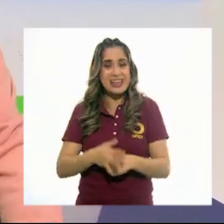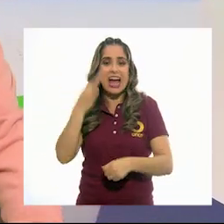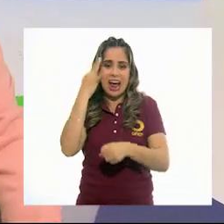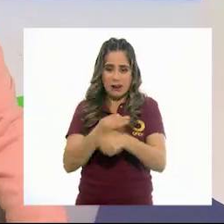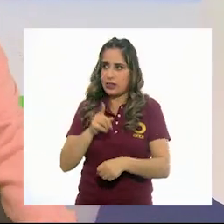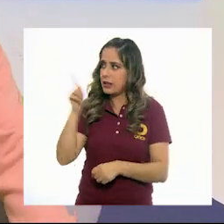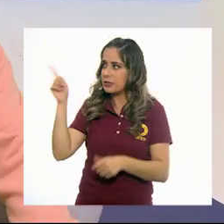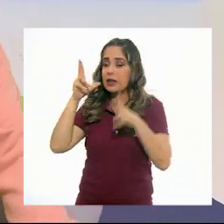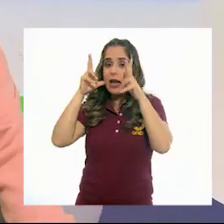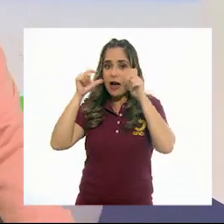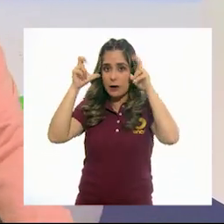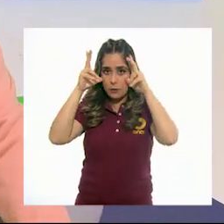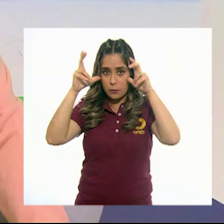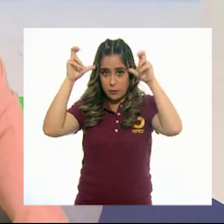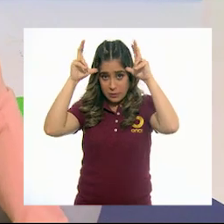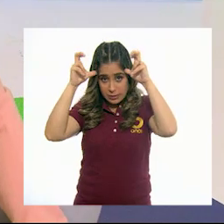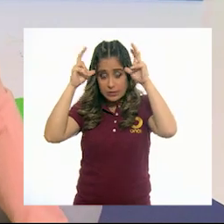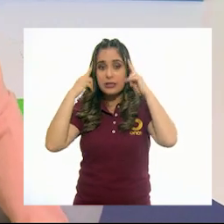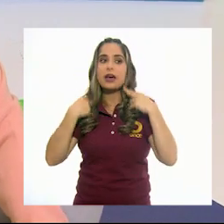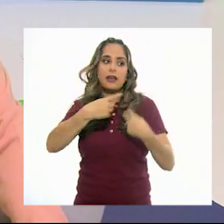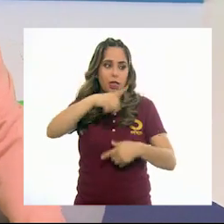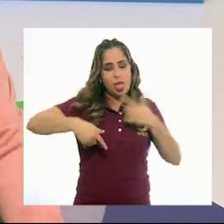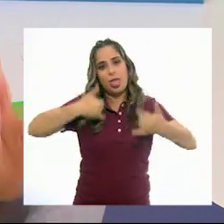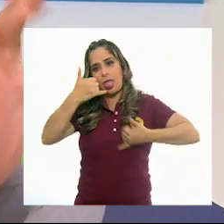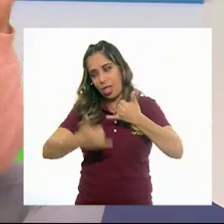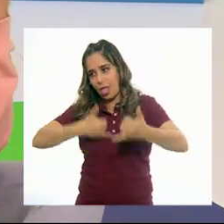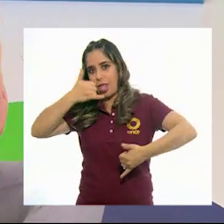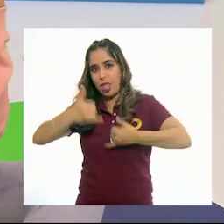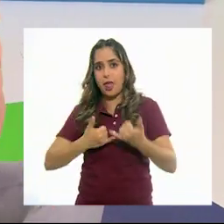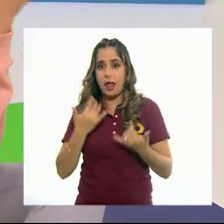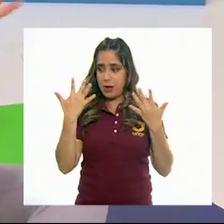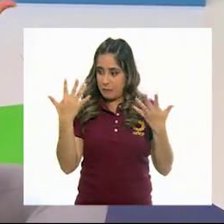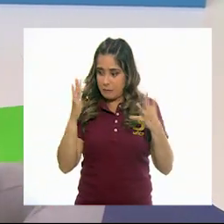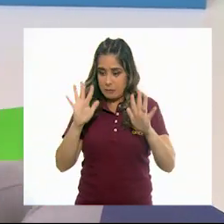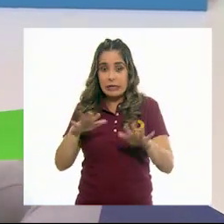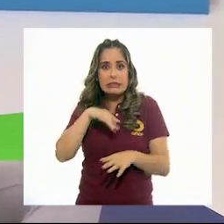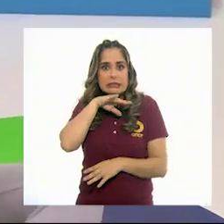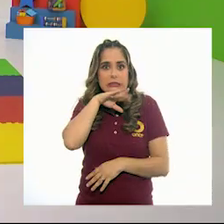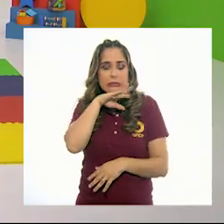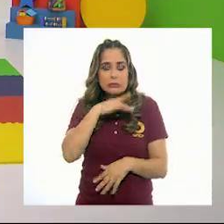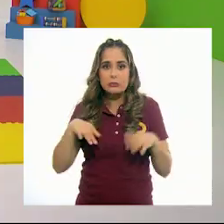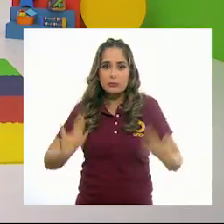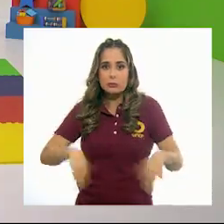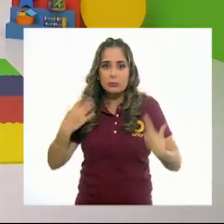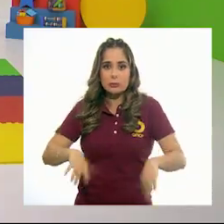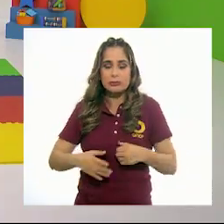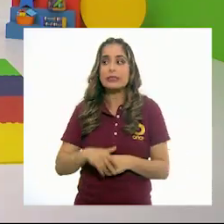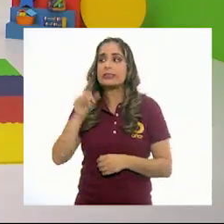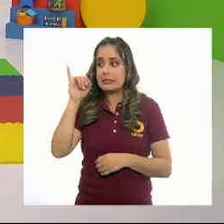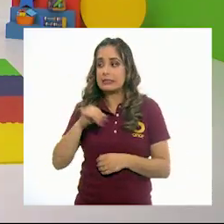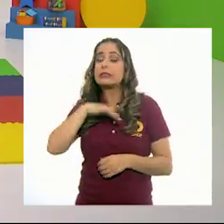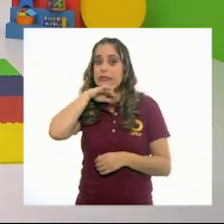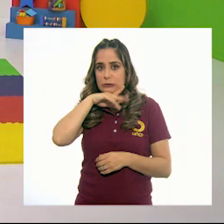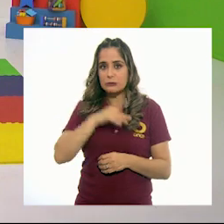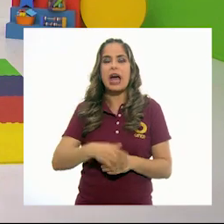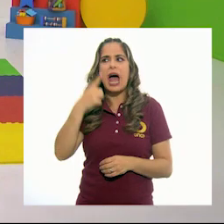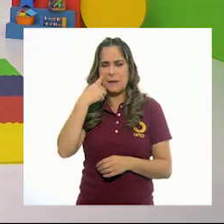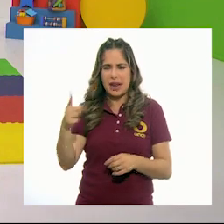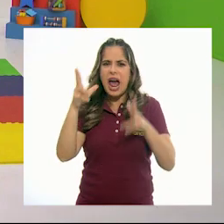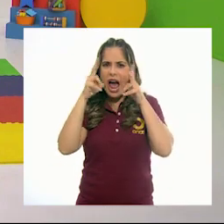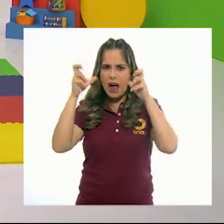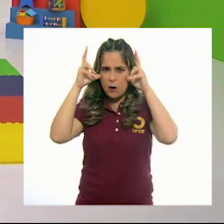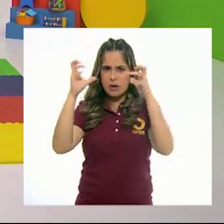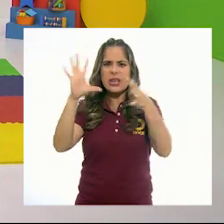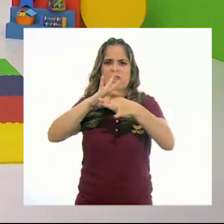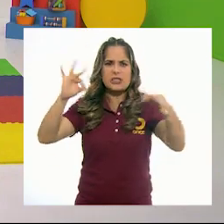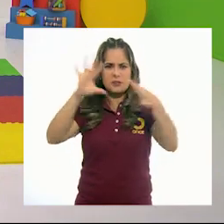Listo? Porque después de tanto juego, tenemos las manos muy sucias, ¿verdad, Sohar? ¡Sí! Vamos a ver qué nos tiene que decir